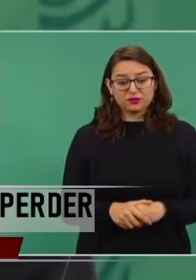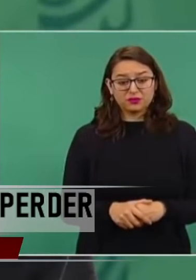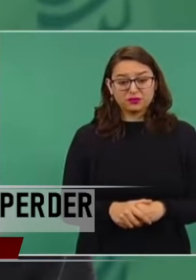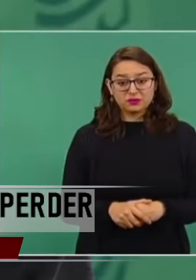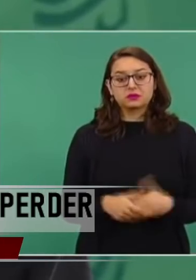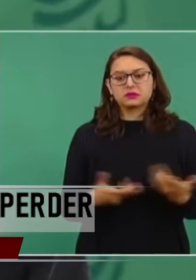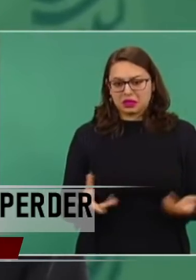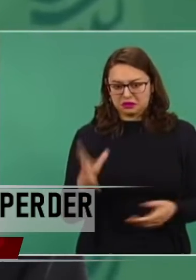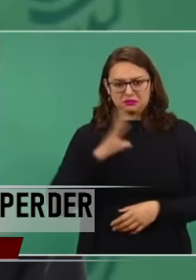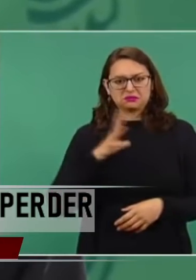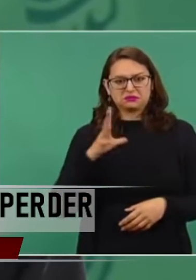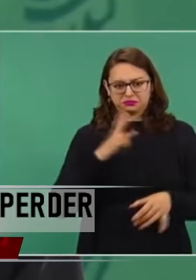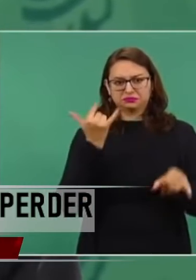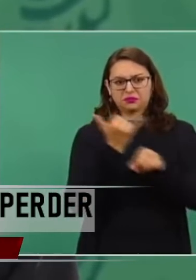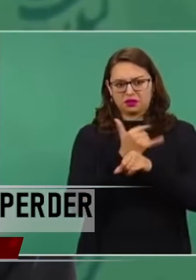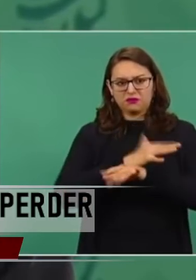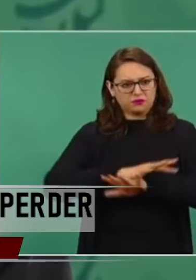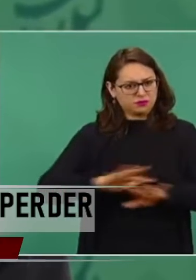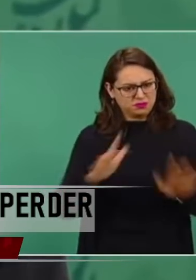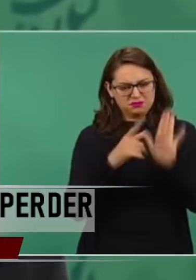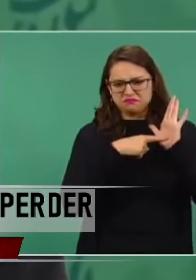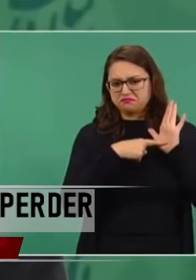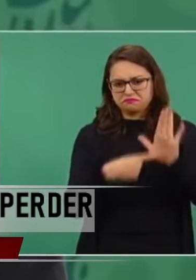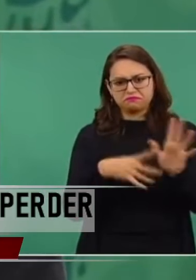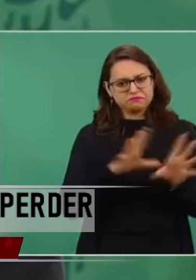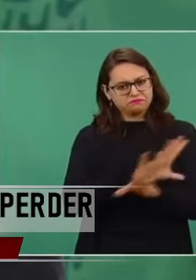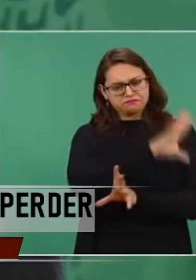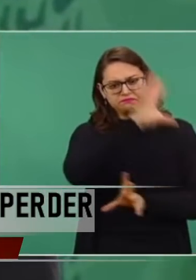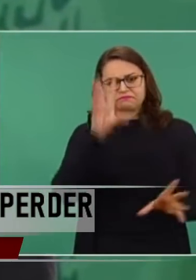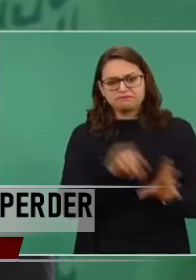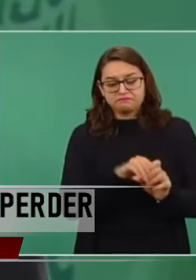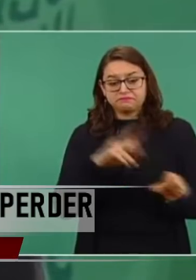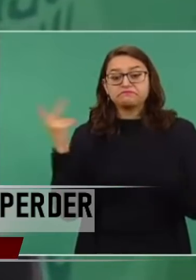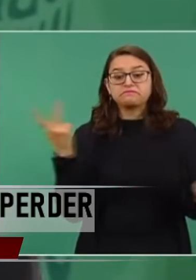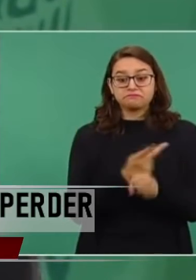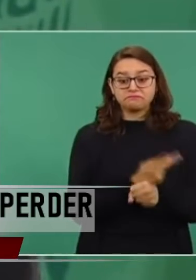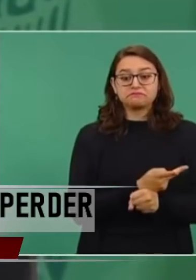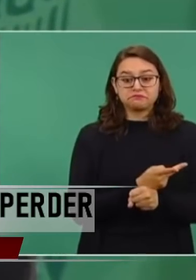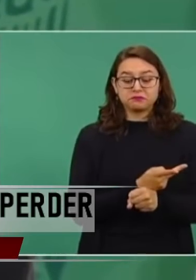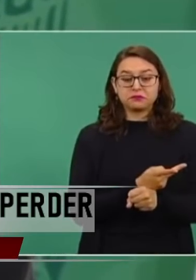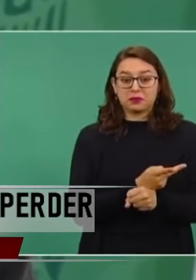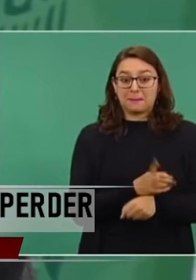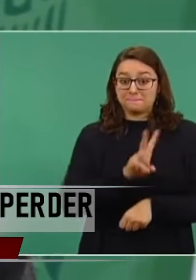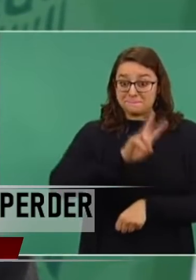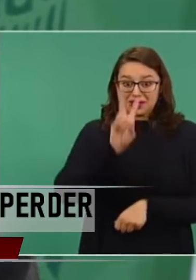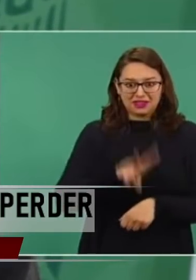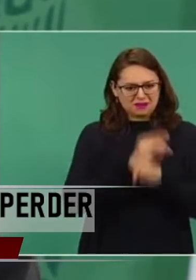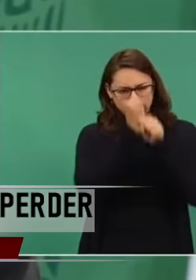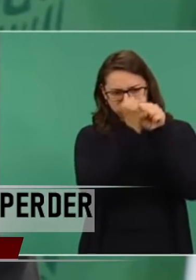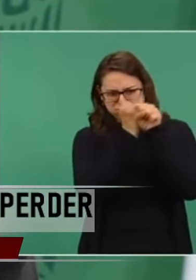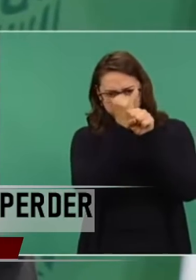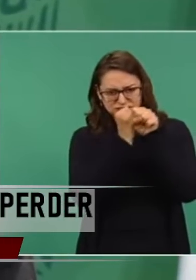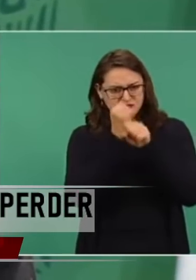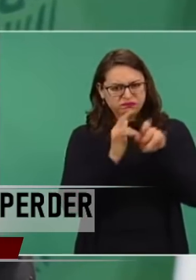datos qué fue lo que sucedió es un dictamen técnico